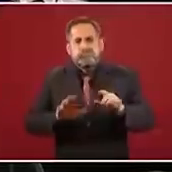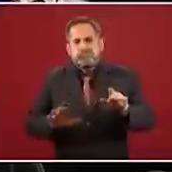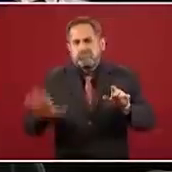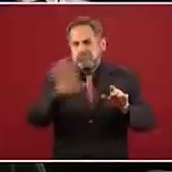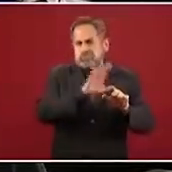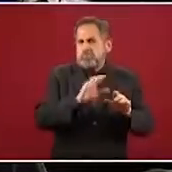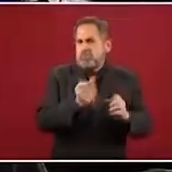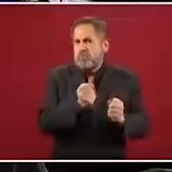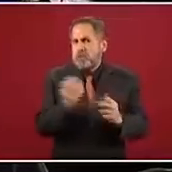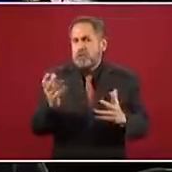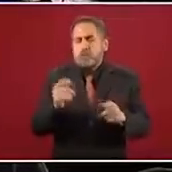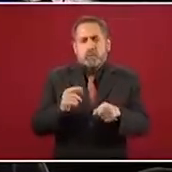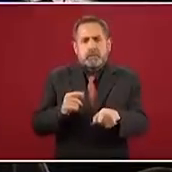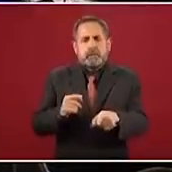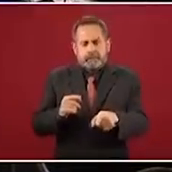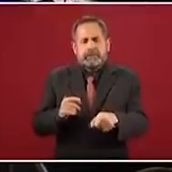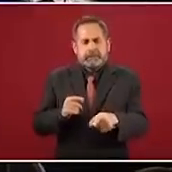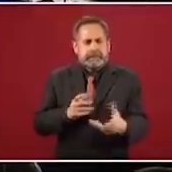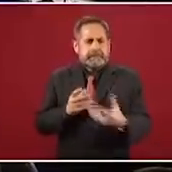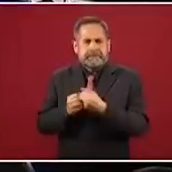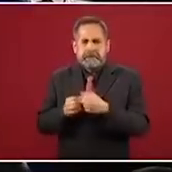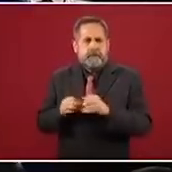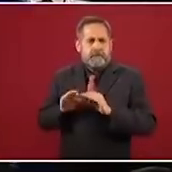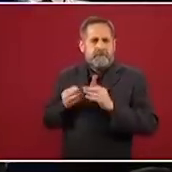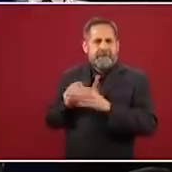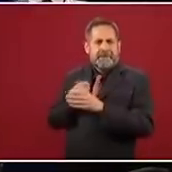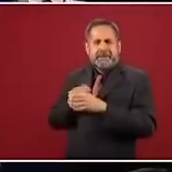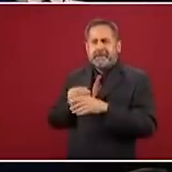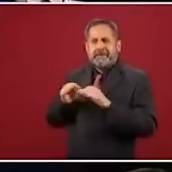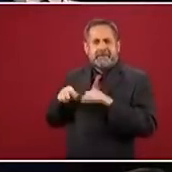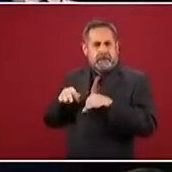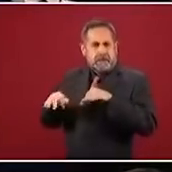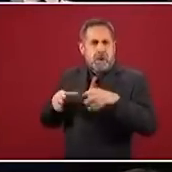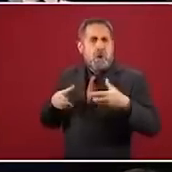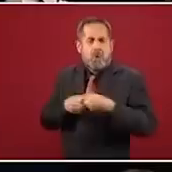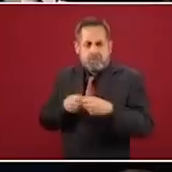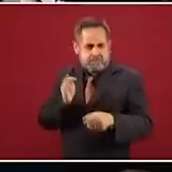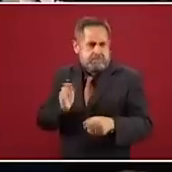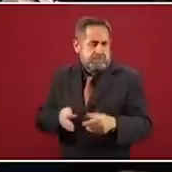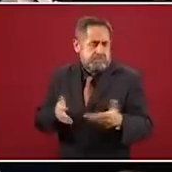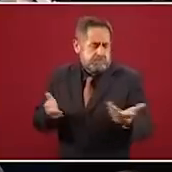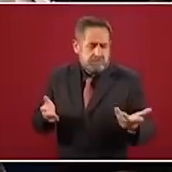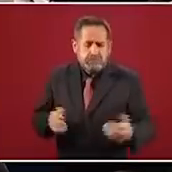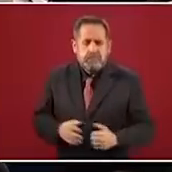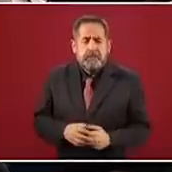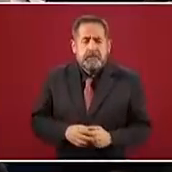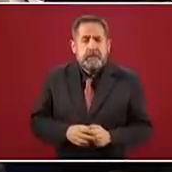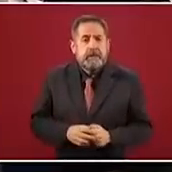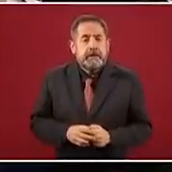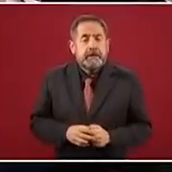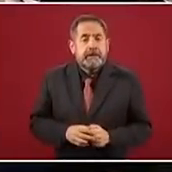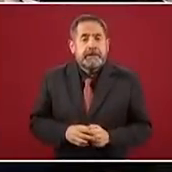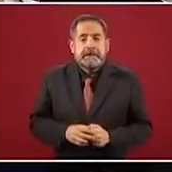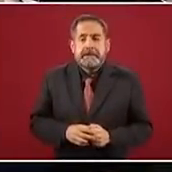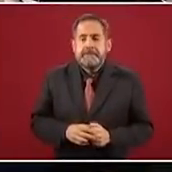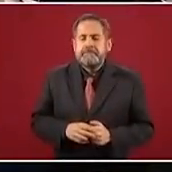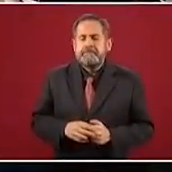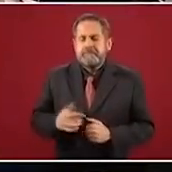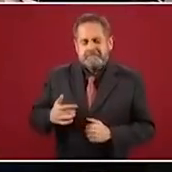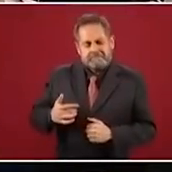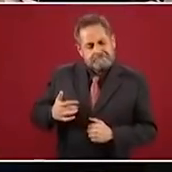este método de trabajo. Y no